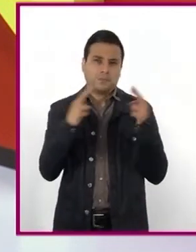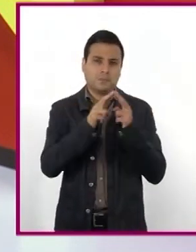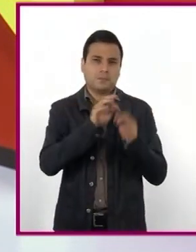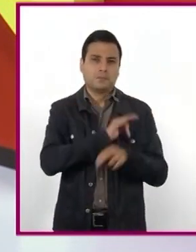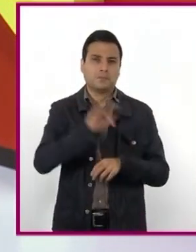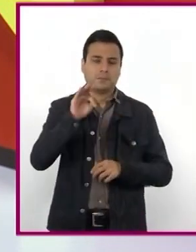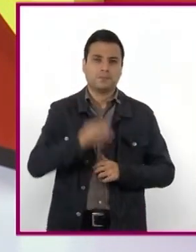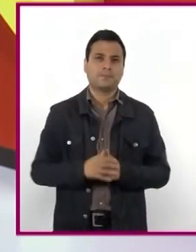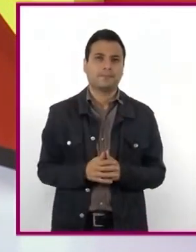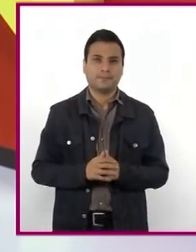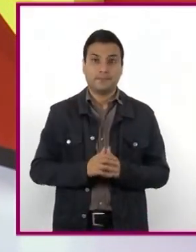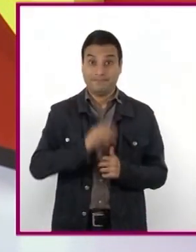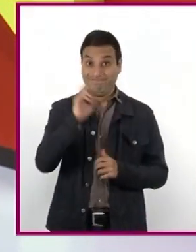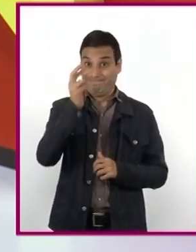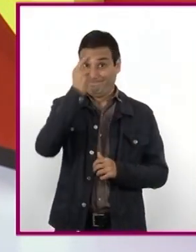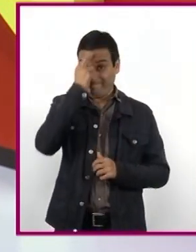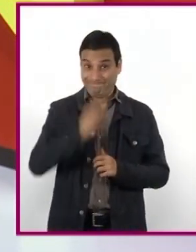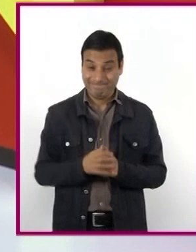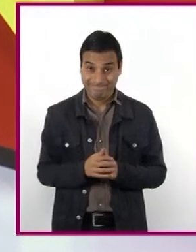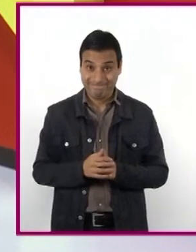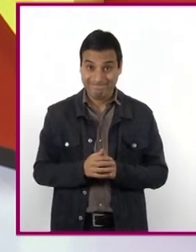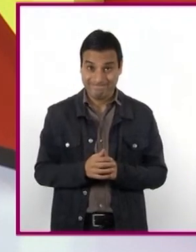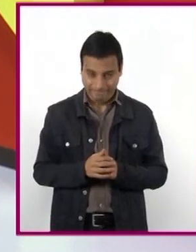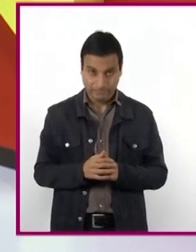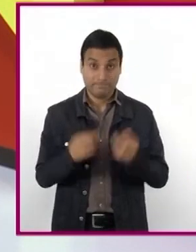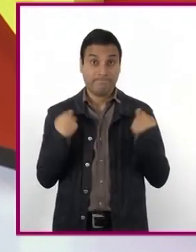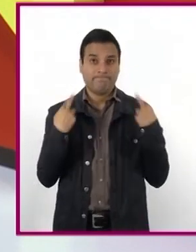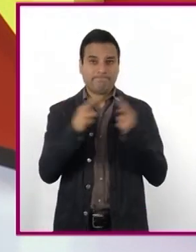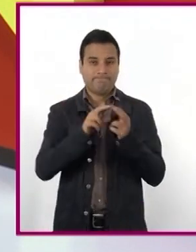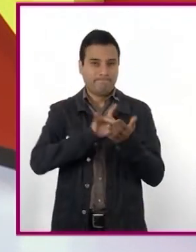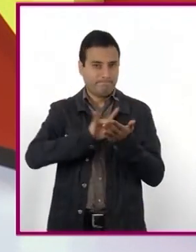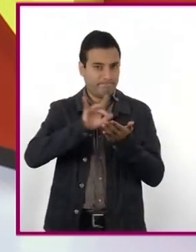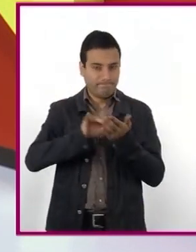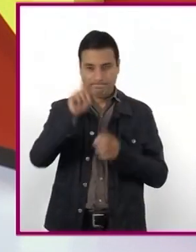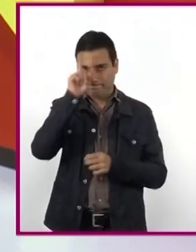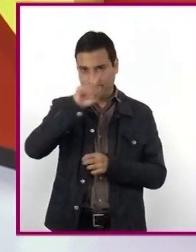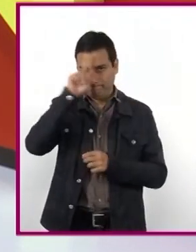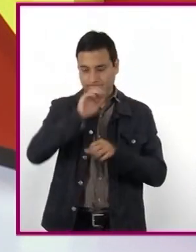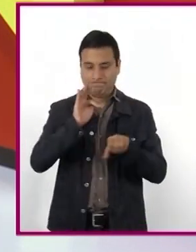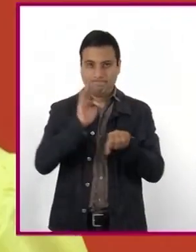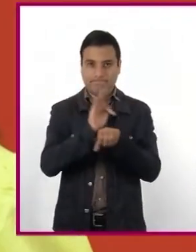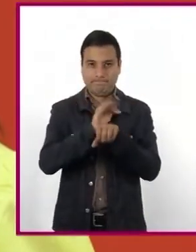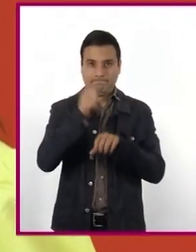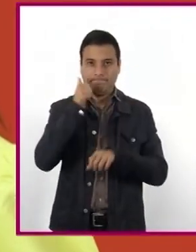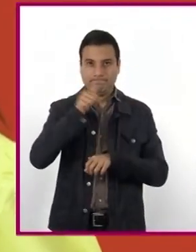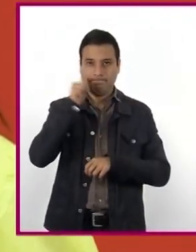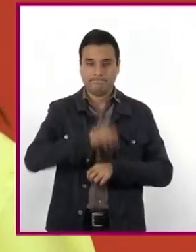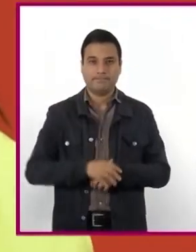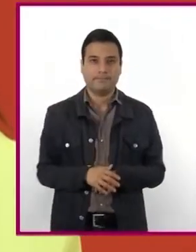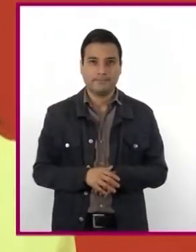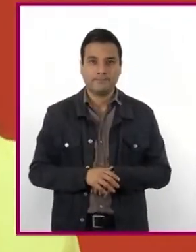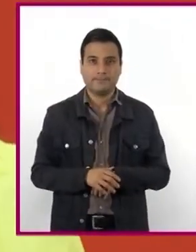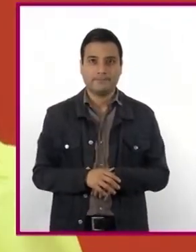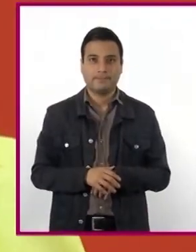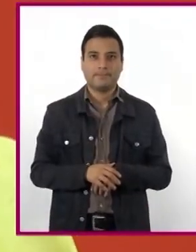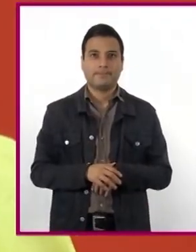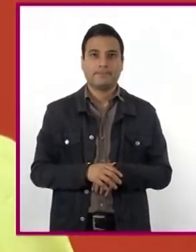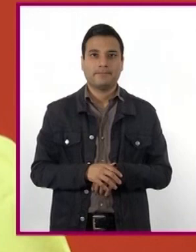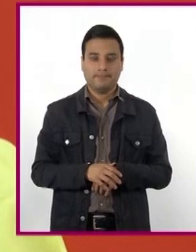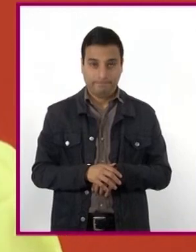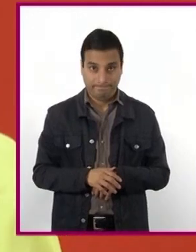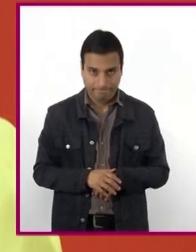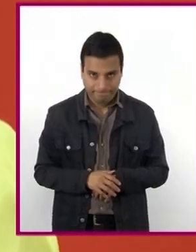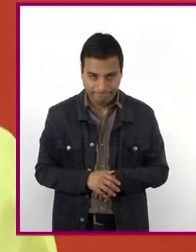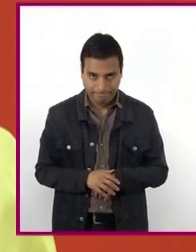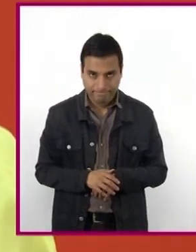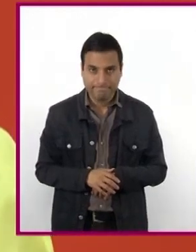maestro. Recuerden que están ahí para guiarlos en su proceso de aprendizaje. Mientras volvemos a vernos,